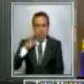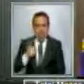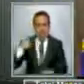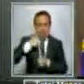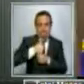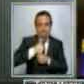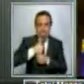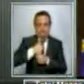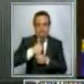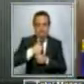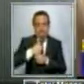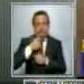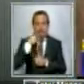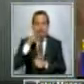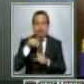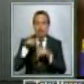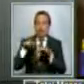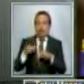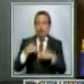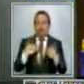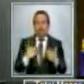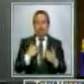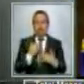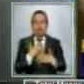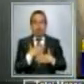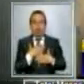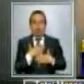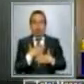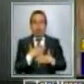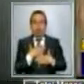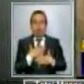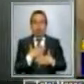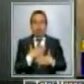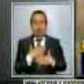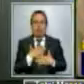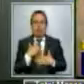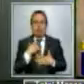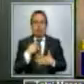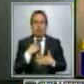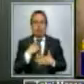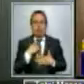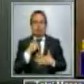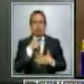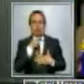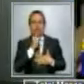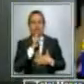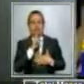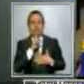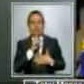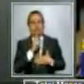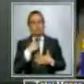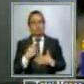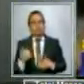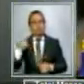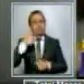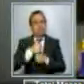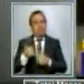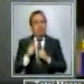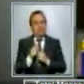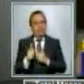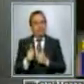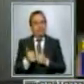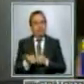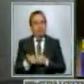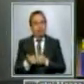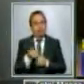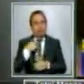jamás por comodidad o por temor me habría restado a este inmenso desafío no lo he hecho Jamás